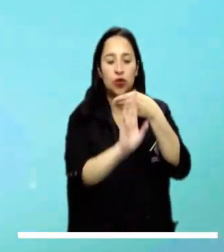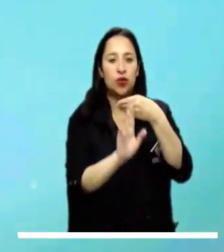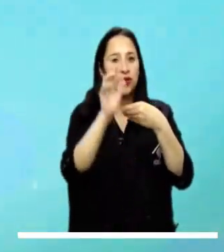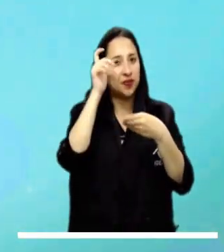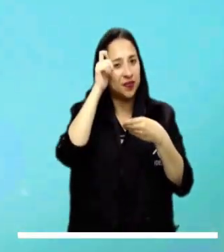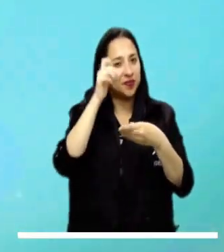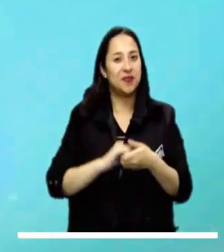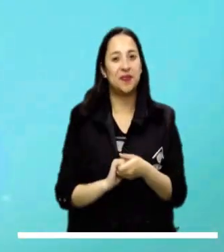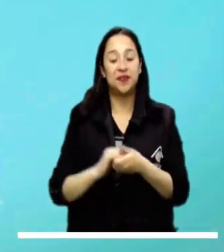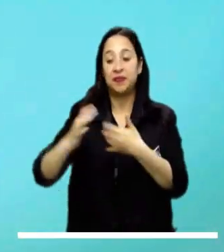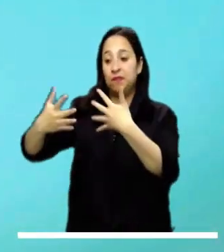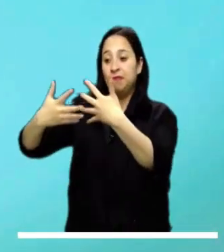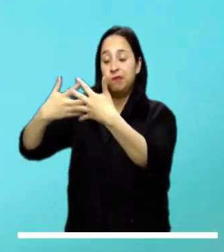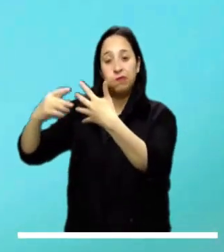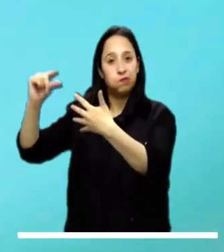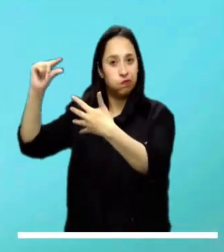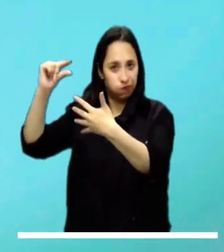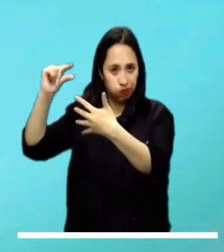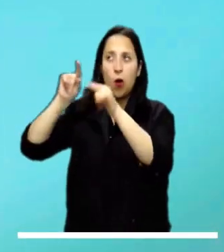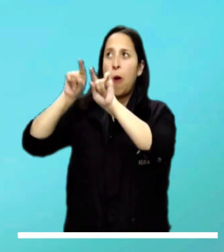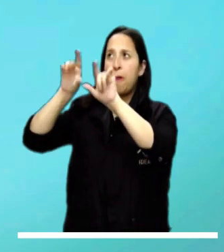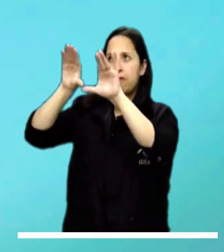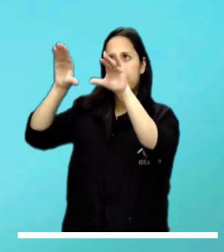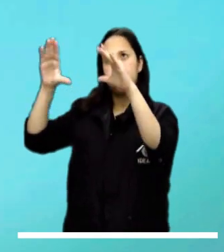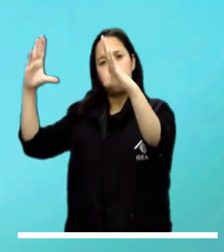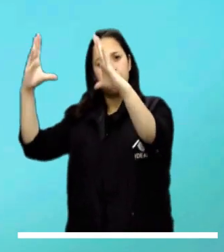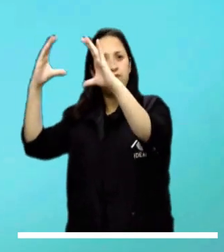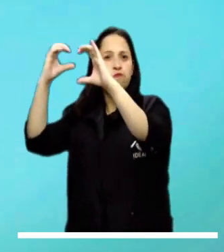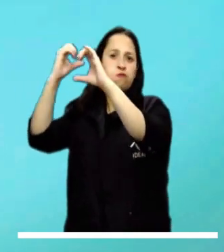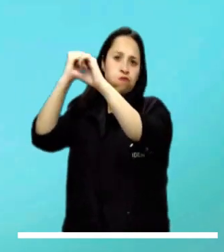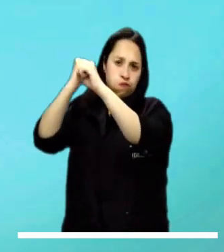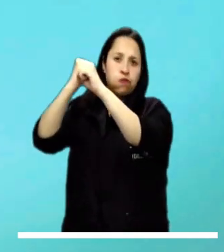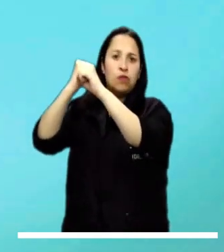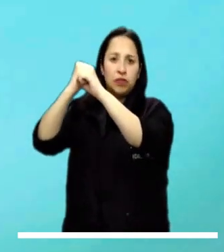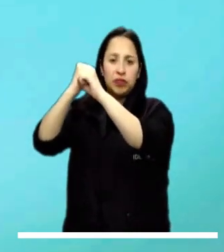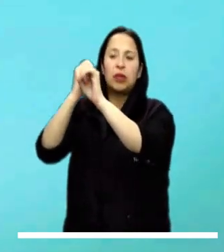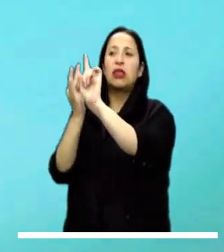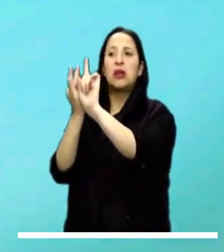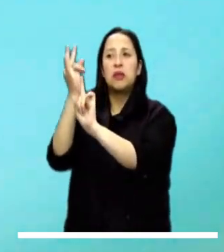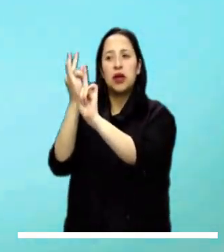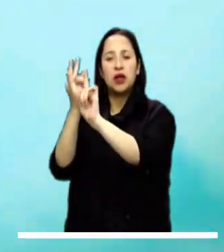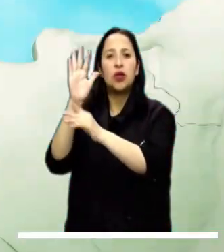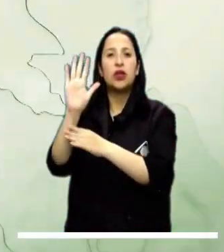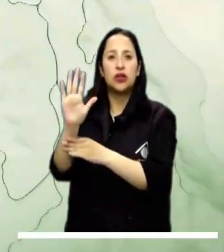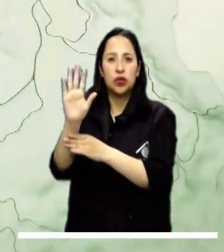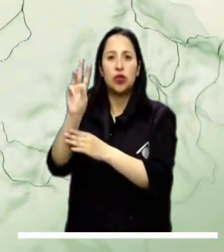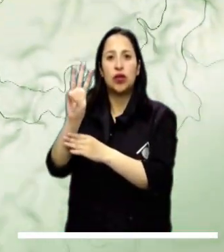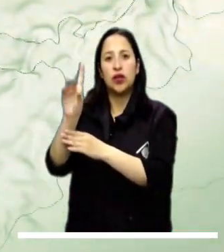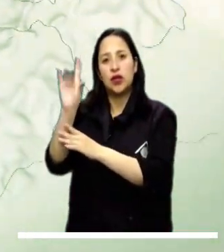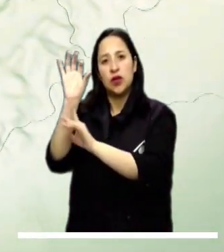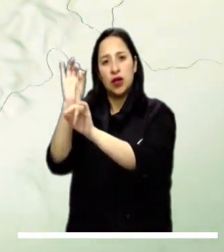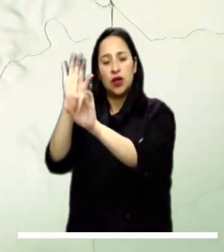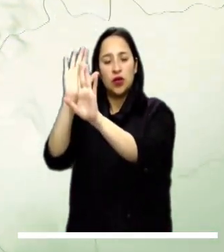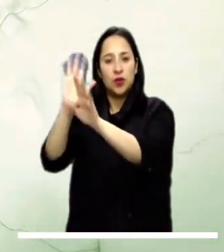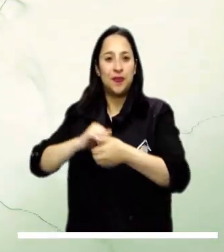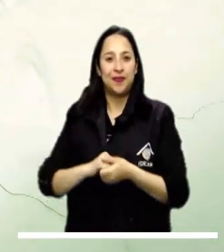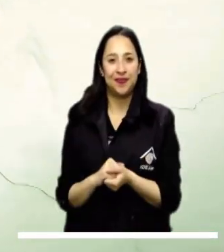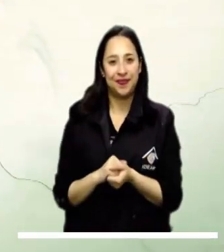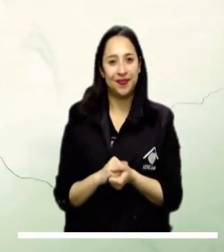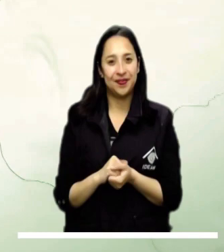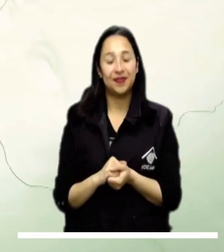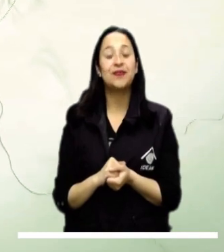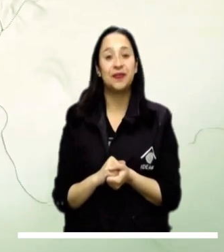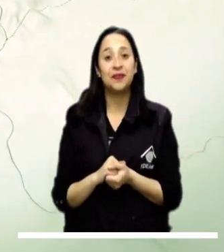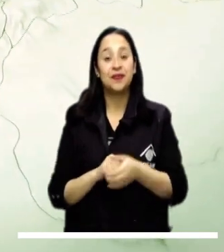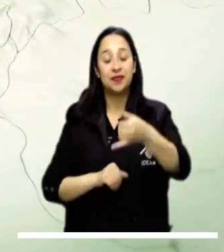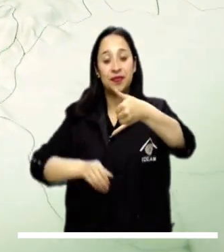El archipiélago de San Andrés espera alta nubosidad sobre las islas, con una temperatura máxima de 31 grados centígrados.